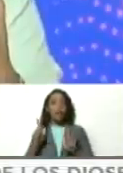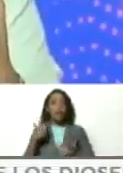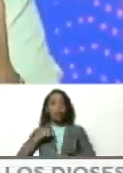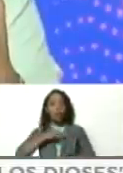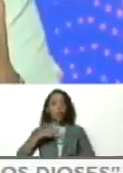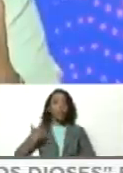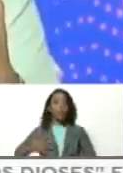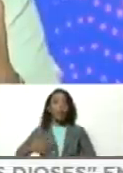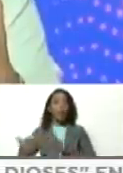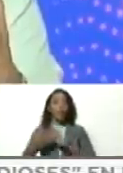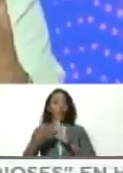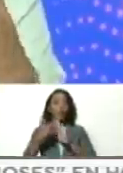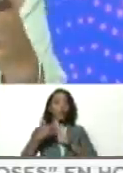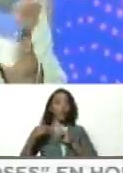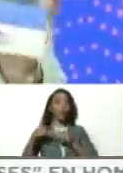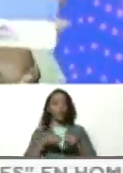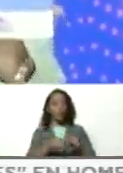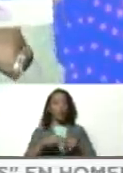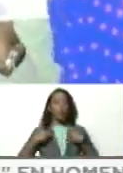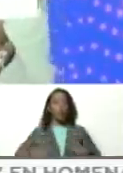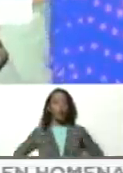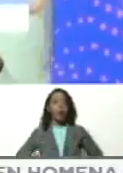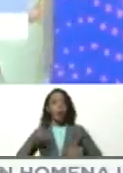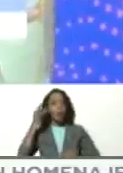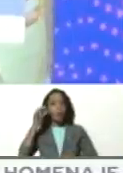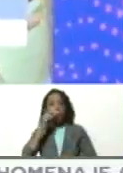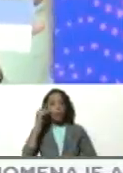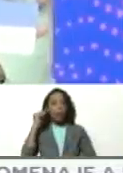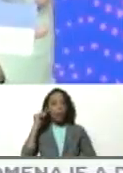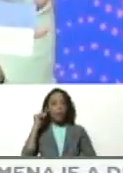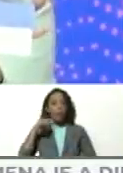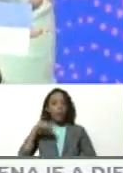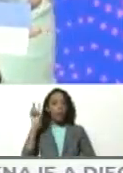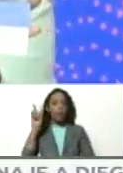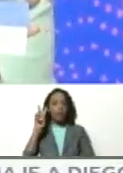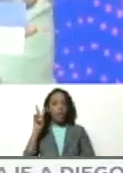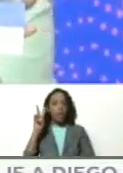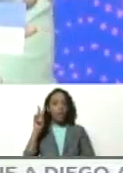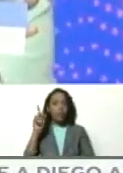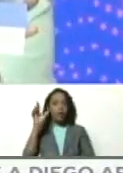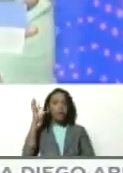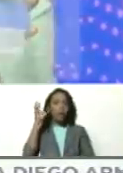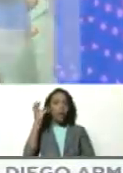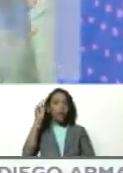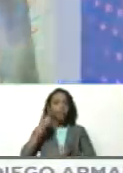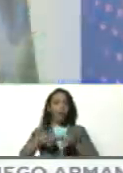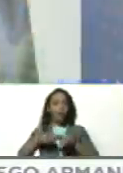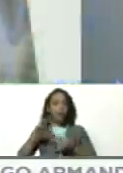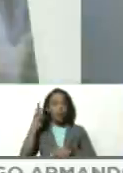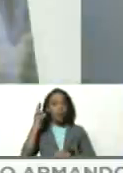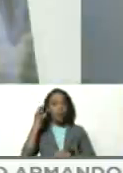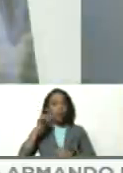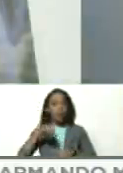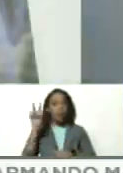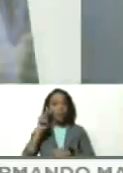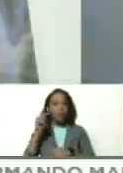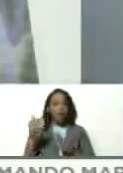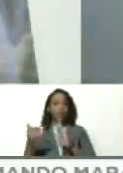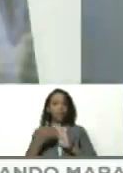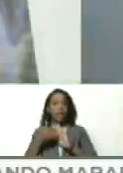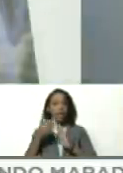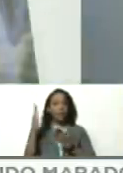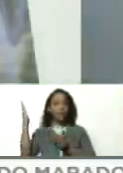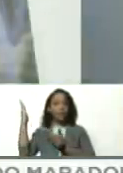coercitivas unilaterales y derechos humanos de las mujeres y niñas de Venezuela. Mujeres y niñas afectadas por las medidas